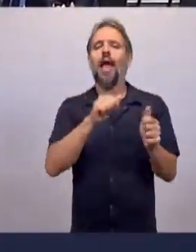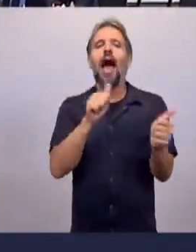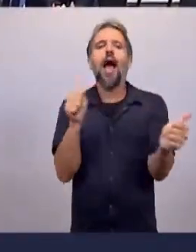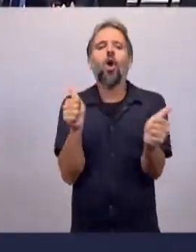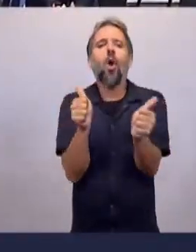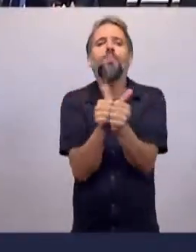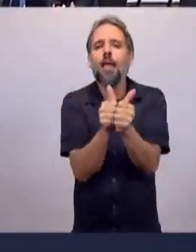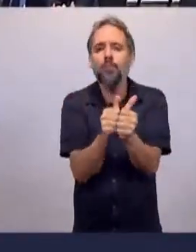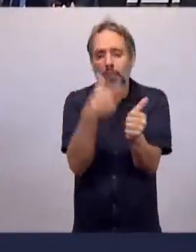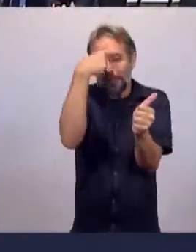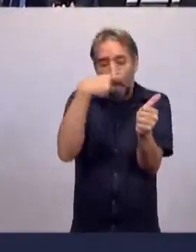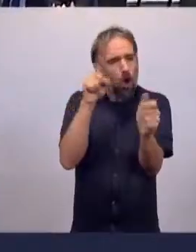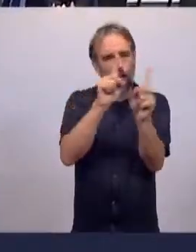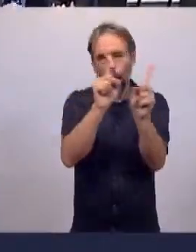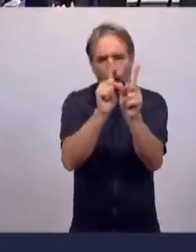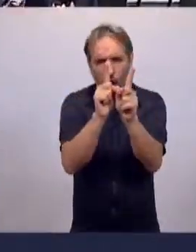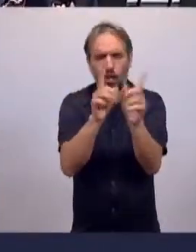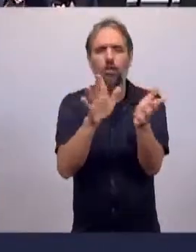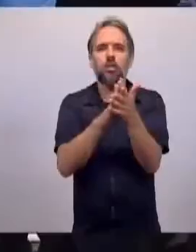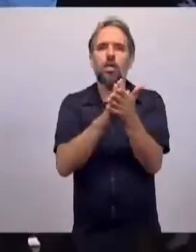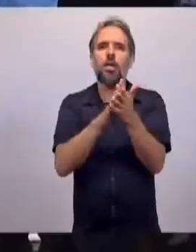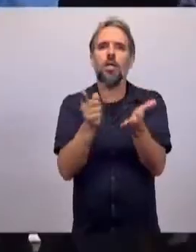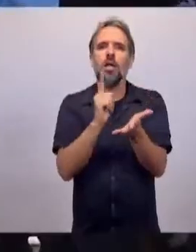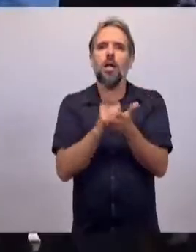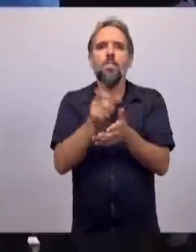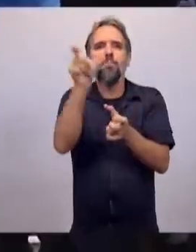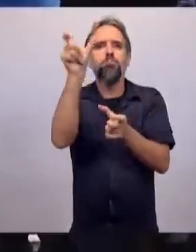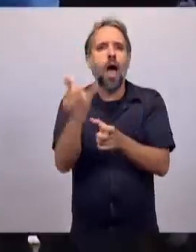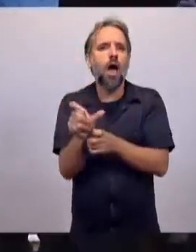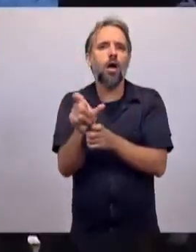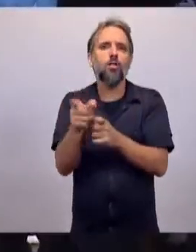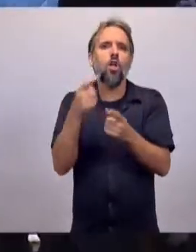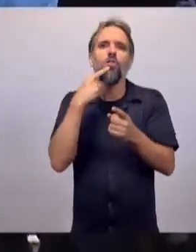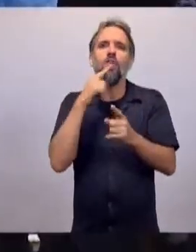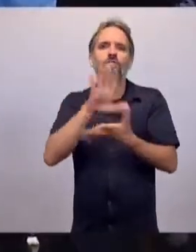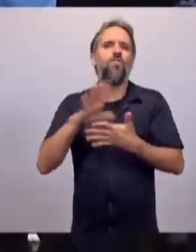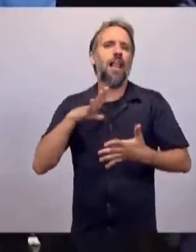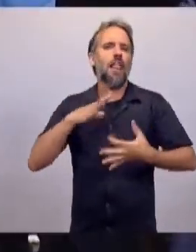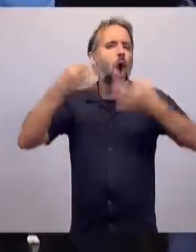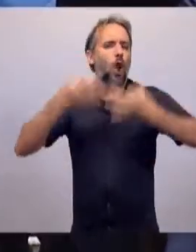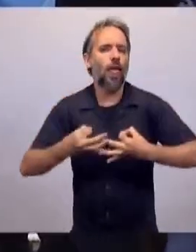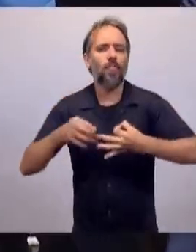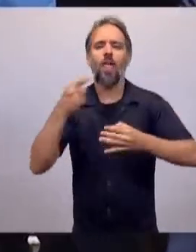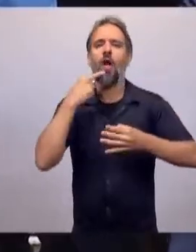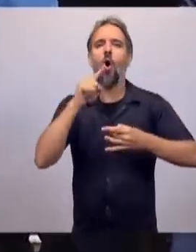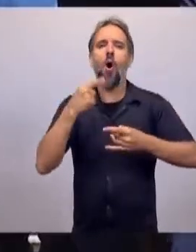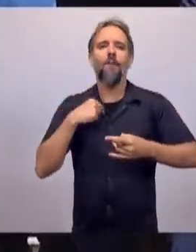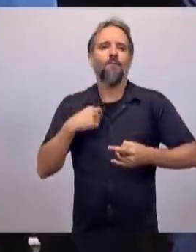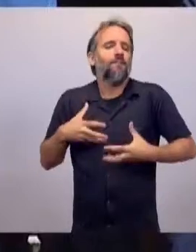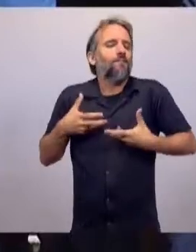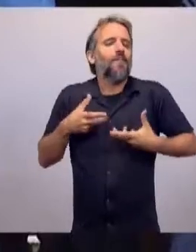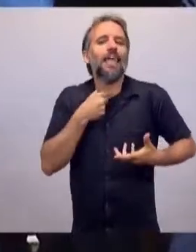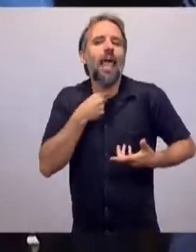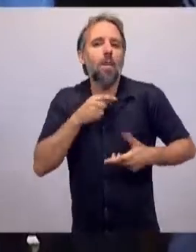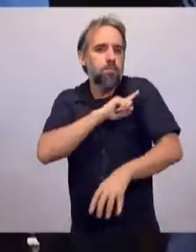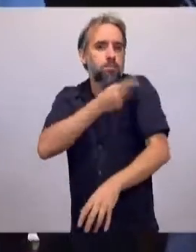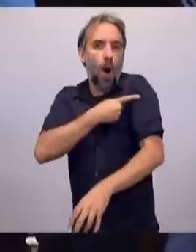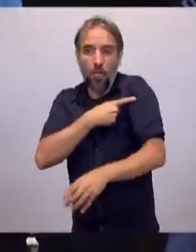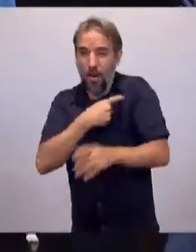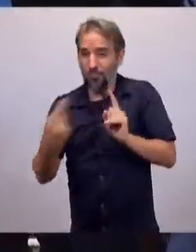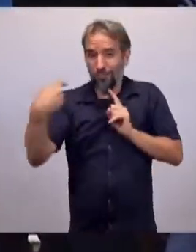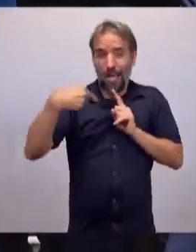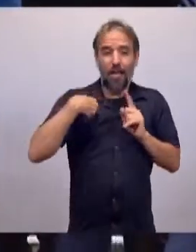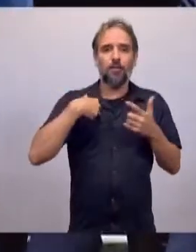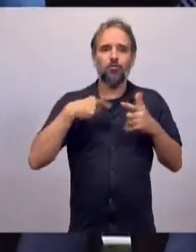ciego, pero no vamos a tolerar que la hipocresía, la deshonestidad o la ambición de poder interfieran con el